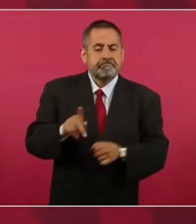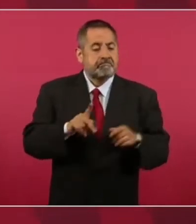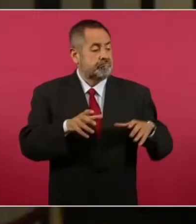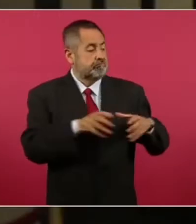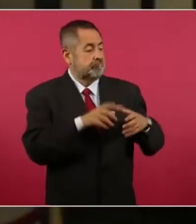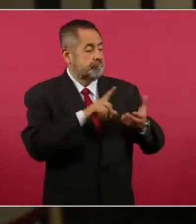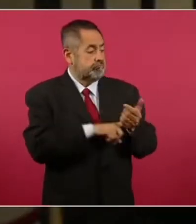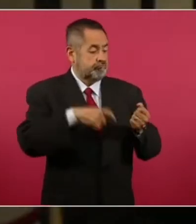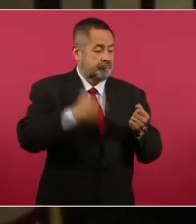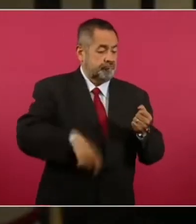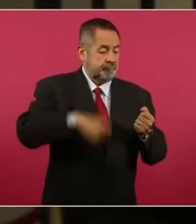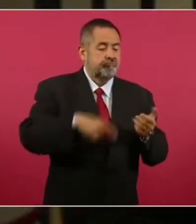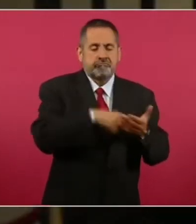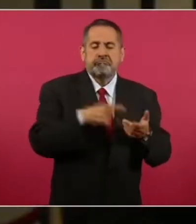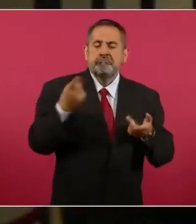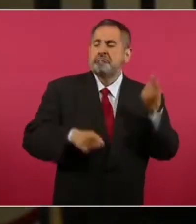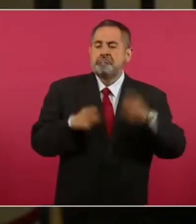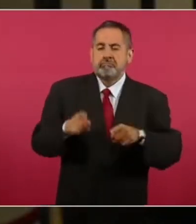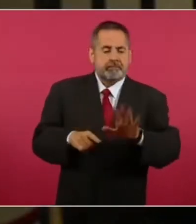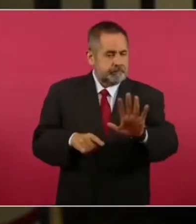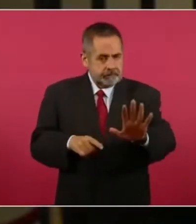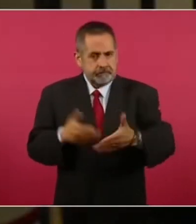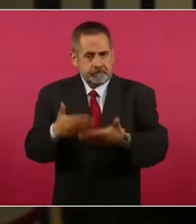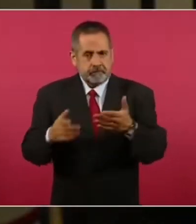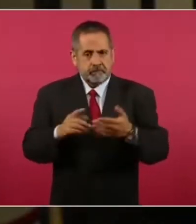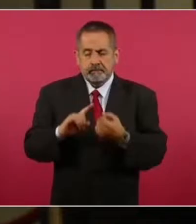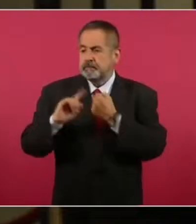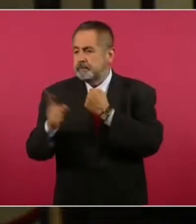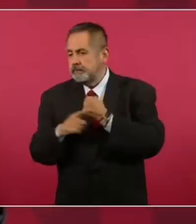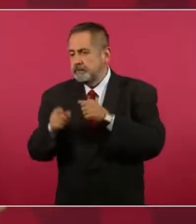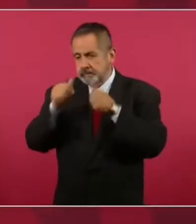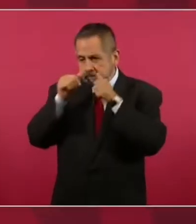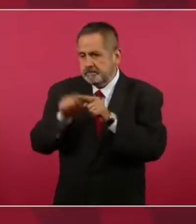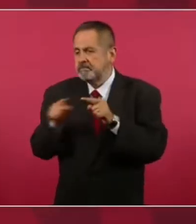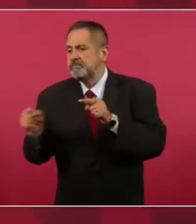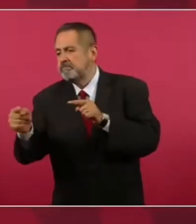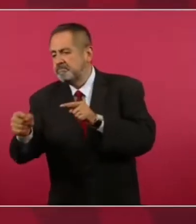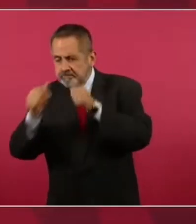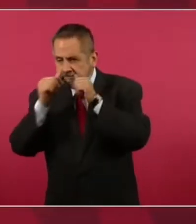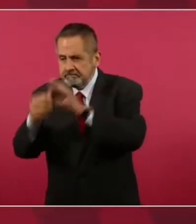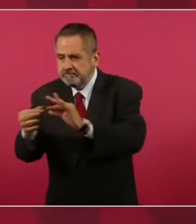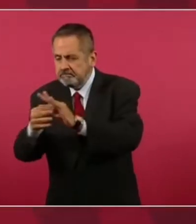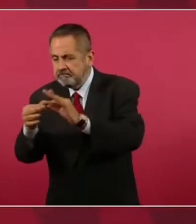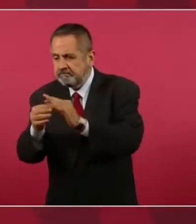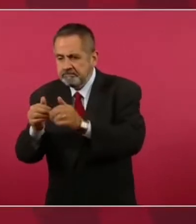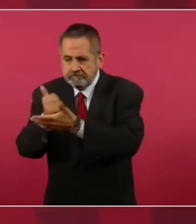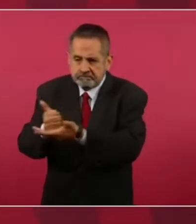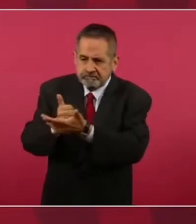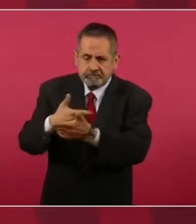Entonces, ahora estamos atendiendo las causas y claro que lleva tiempo.